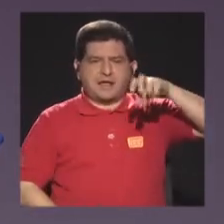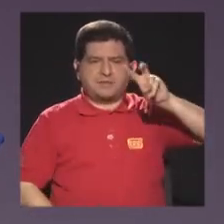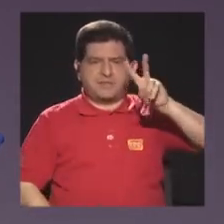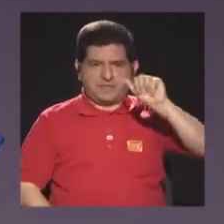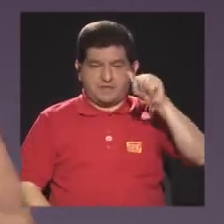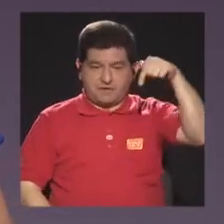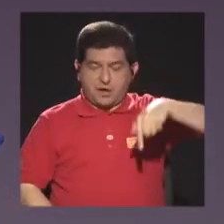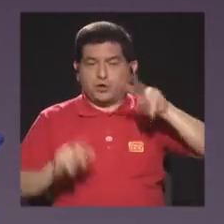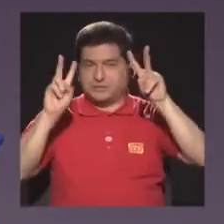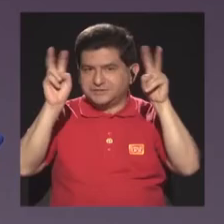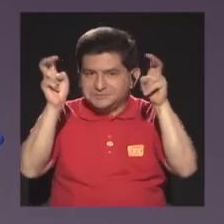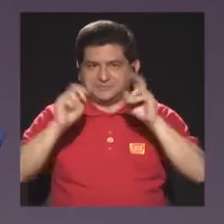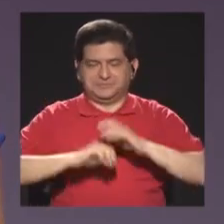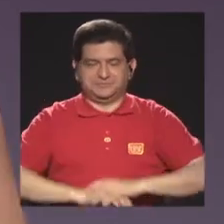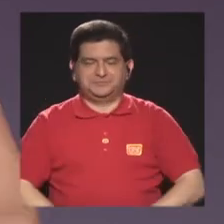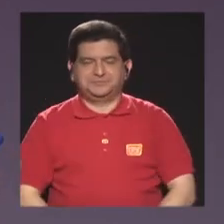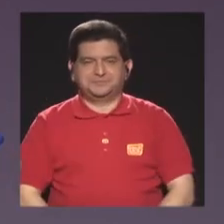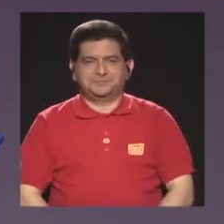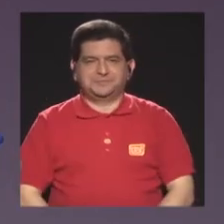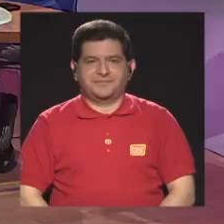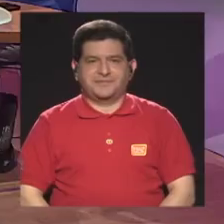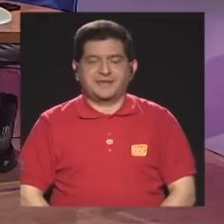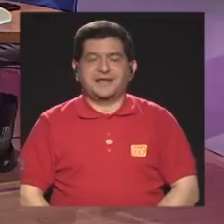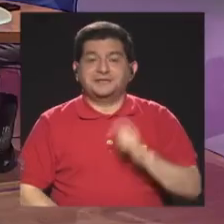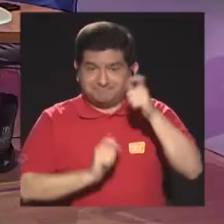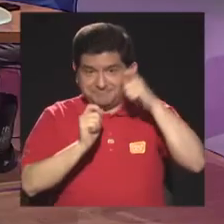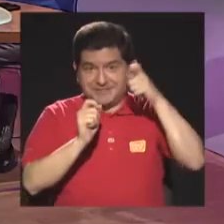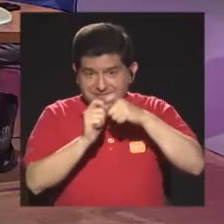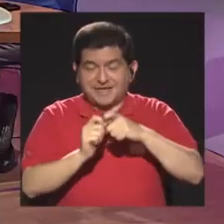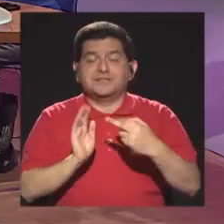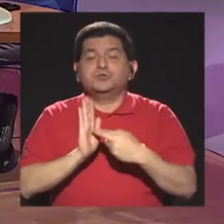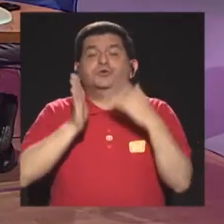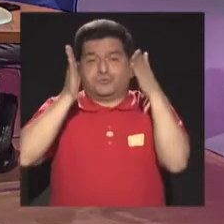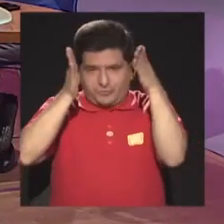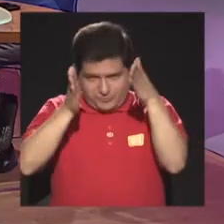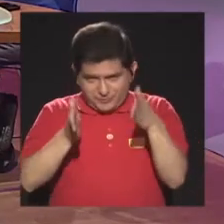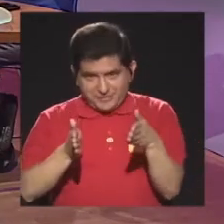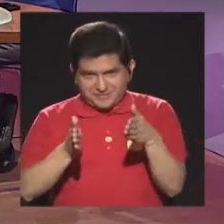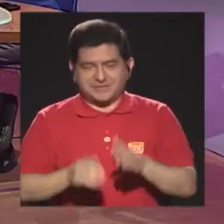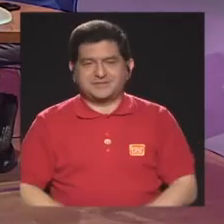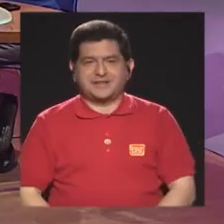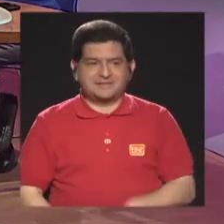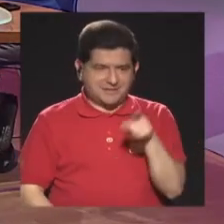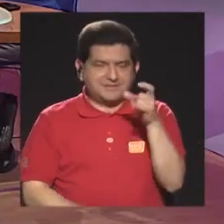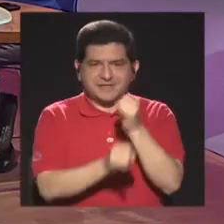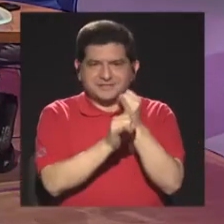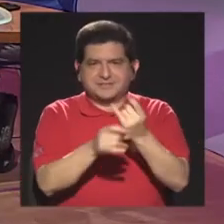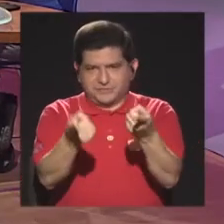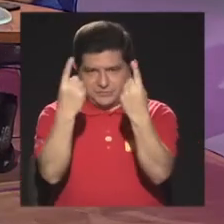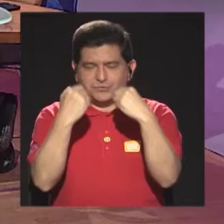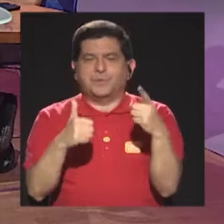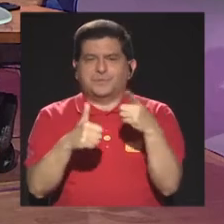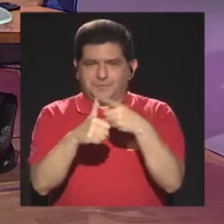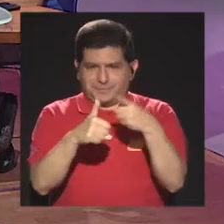hoy. Y para eso pues tenemos precisamente a representantes de Habdeba.